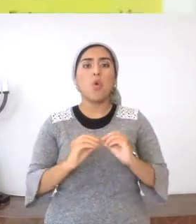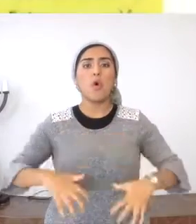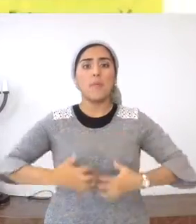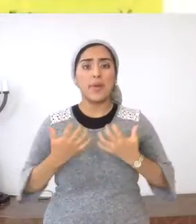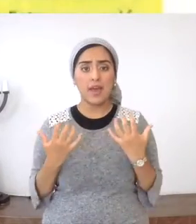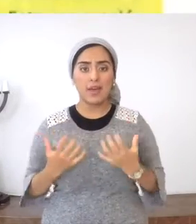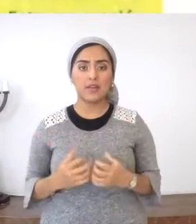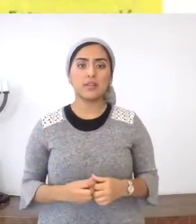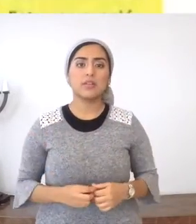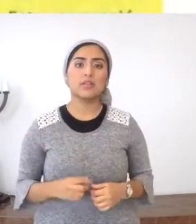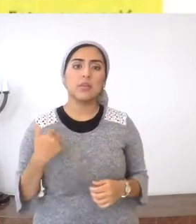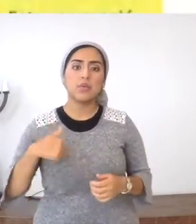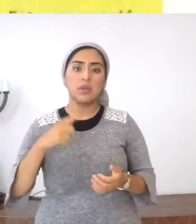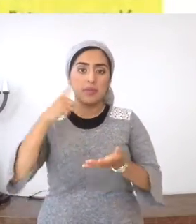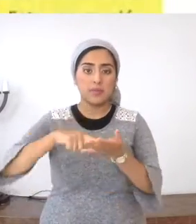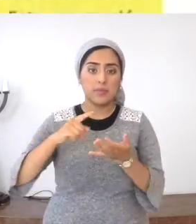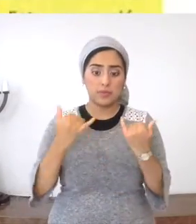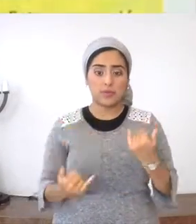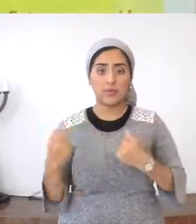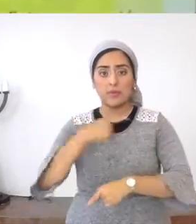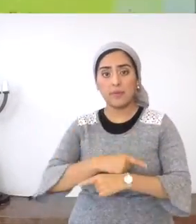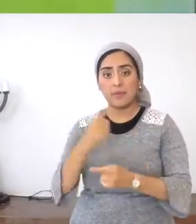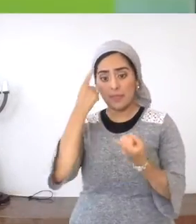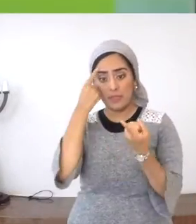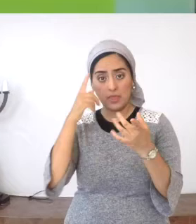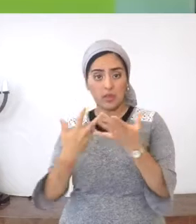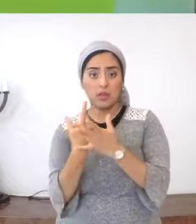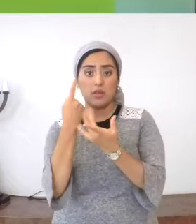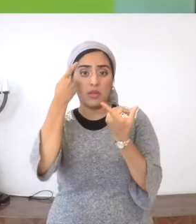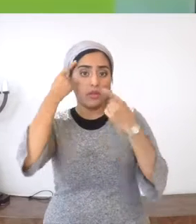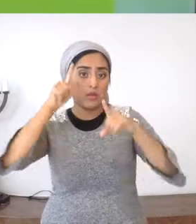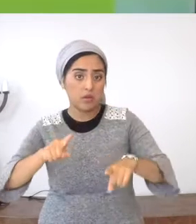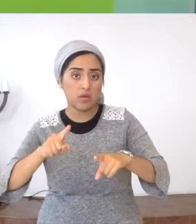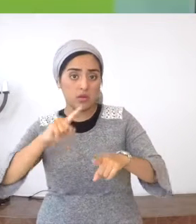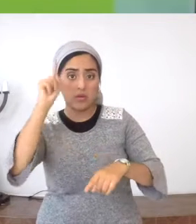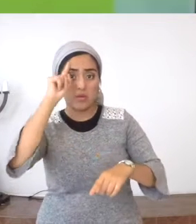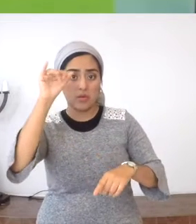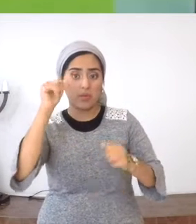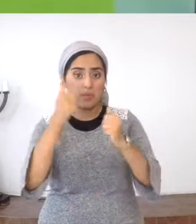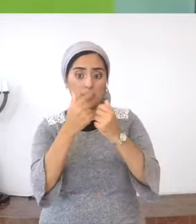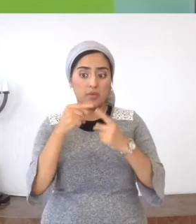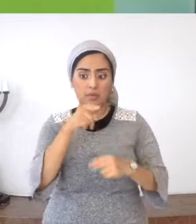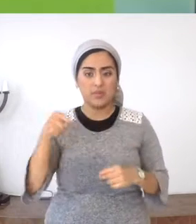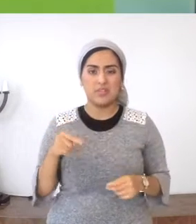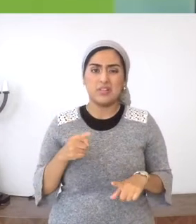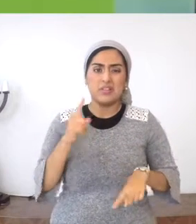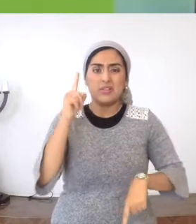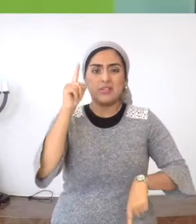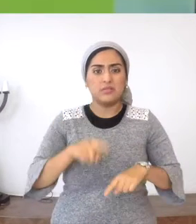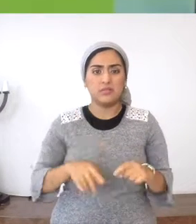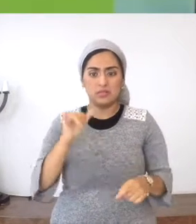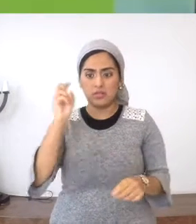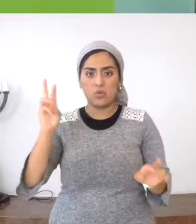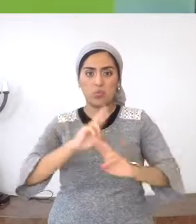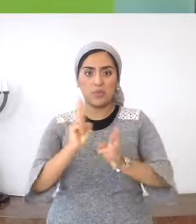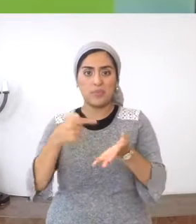contrario Va a irritar Más al Eterno Entonces buscamos Hoy renovar El pacto eterno Que hizo el Ojin Con ellos Eso no se